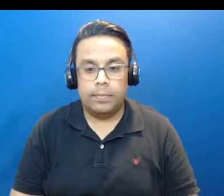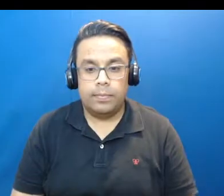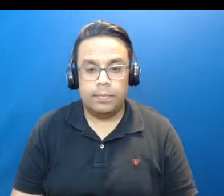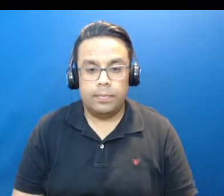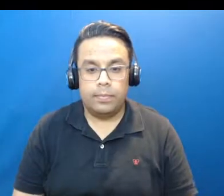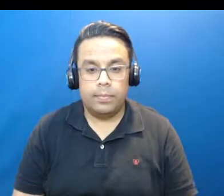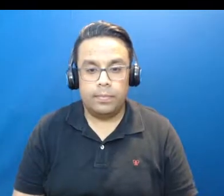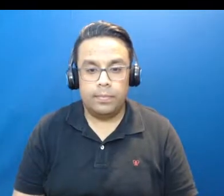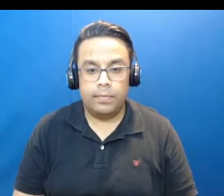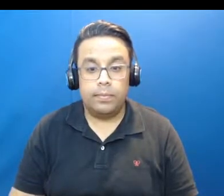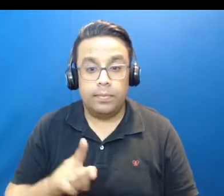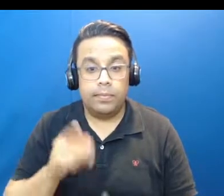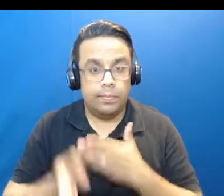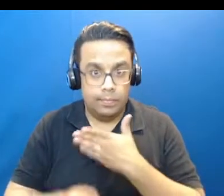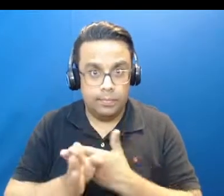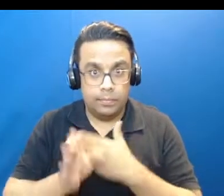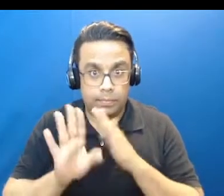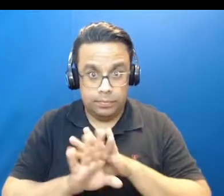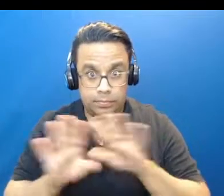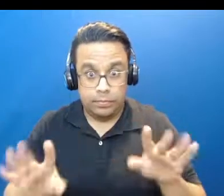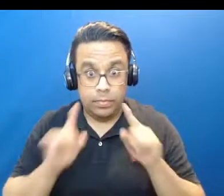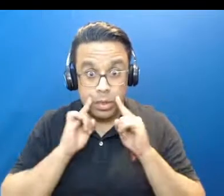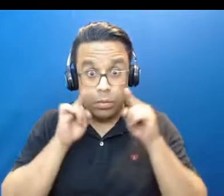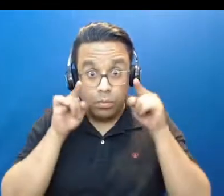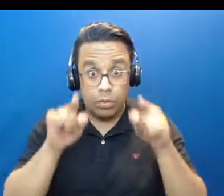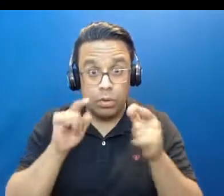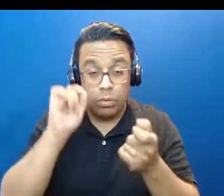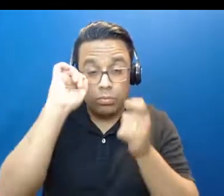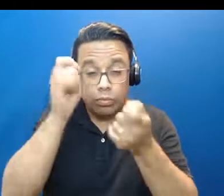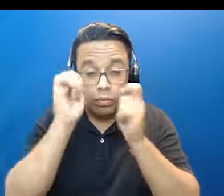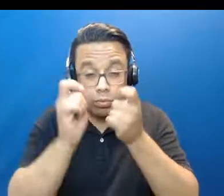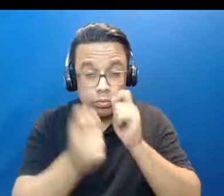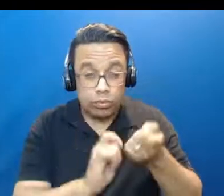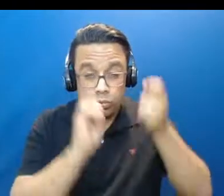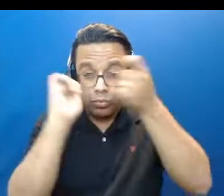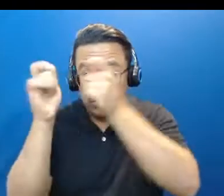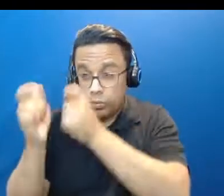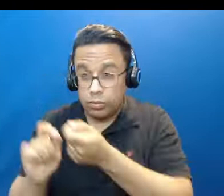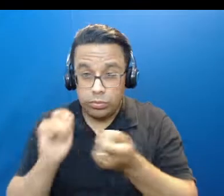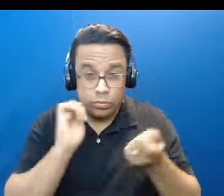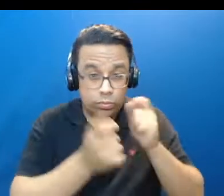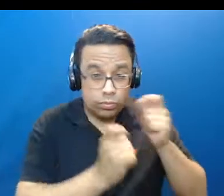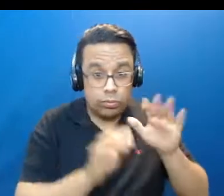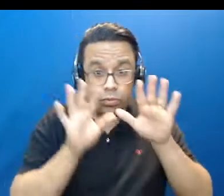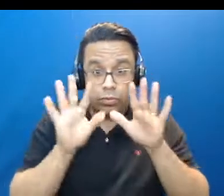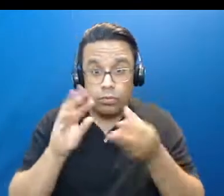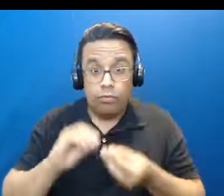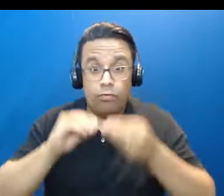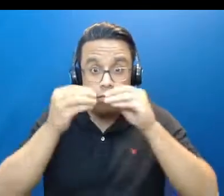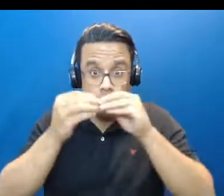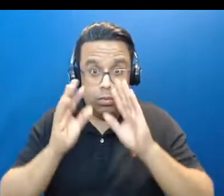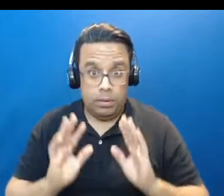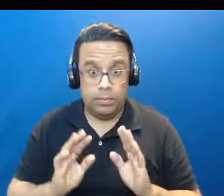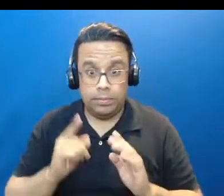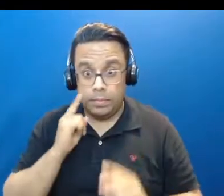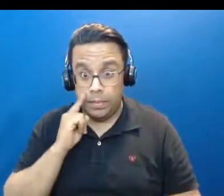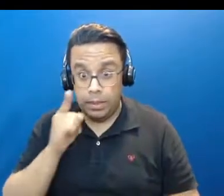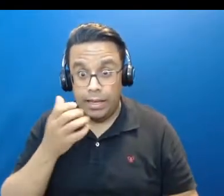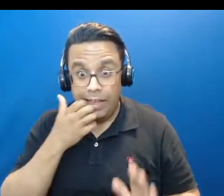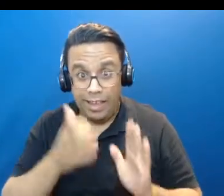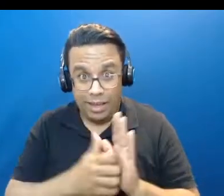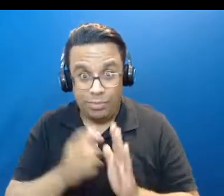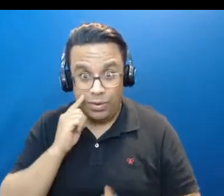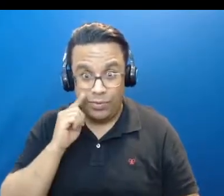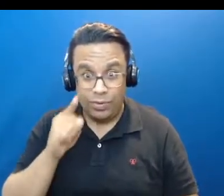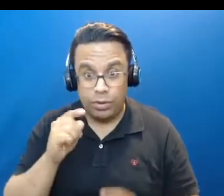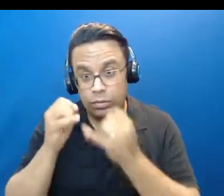continuamos y a partir de ahí entonces vamos a modificar el estilo que tenemos. Partamos de que aquí en el visor